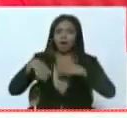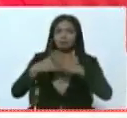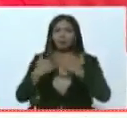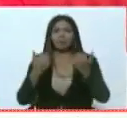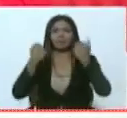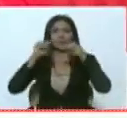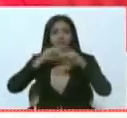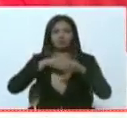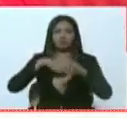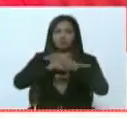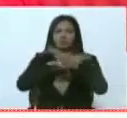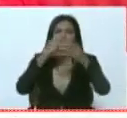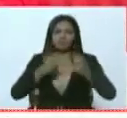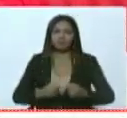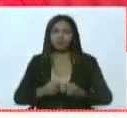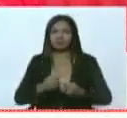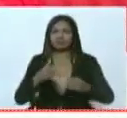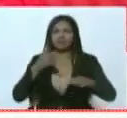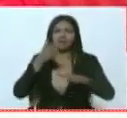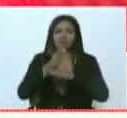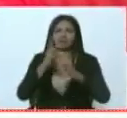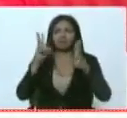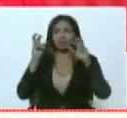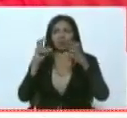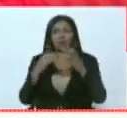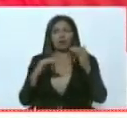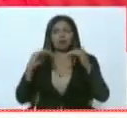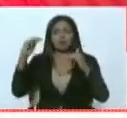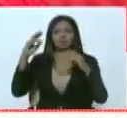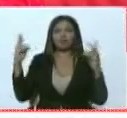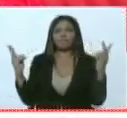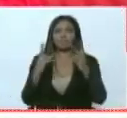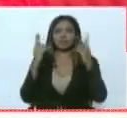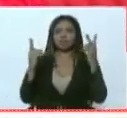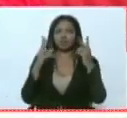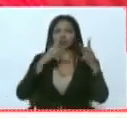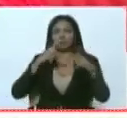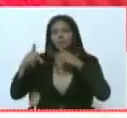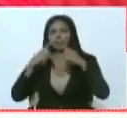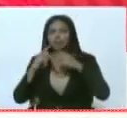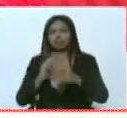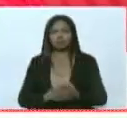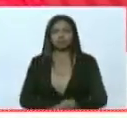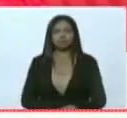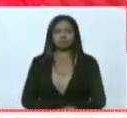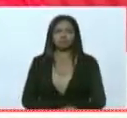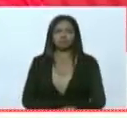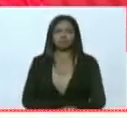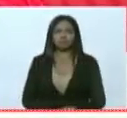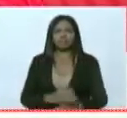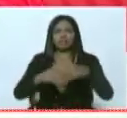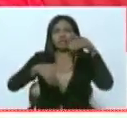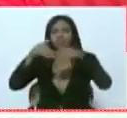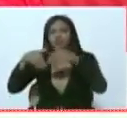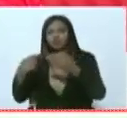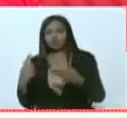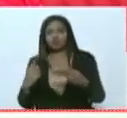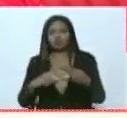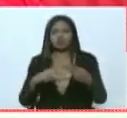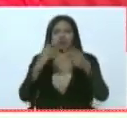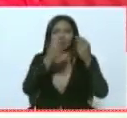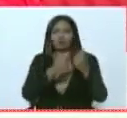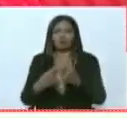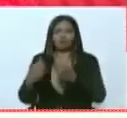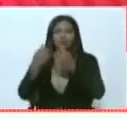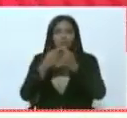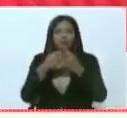preparación de nuestras fuerzas hacia nuevas y grandes victorias políticas, electorales,